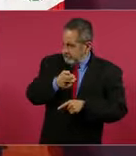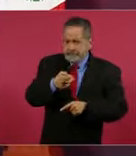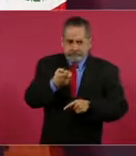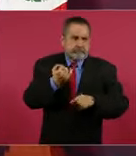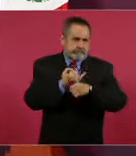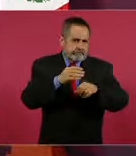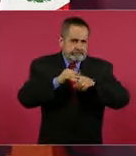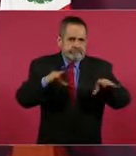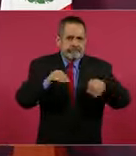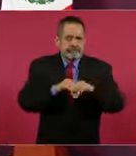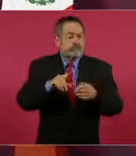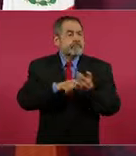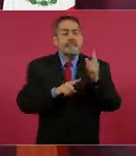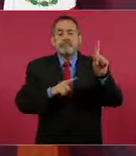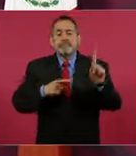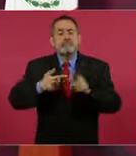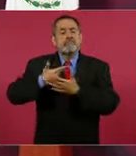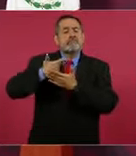Y es un gerente